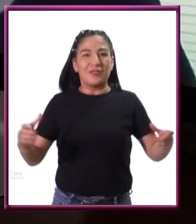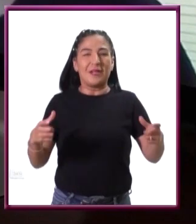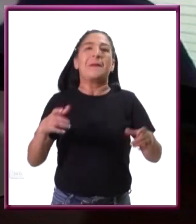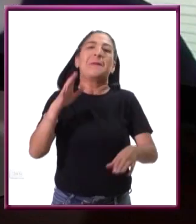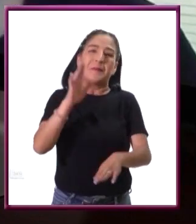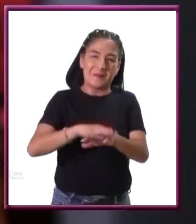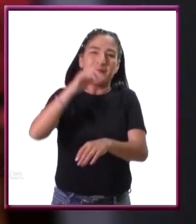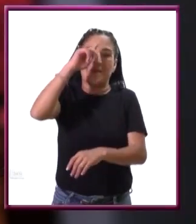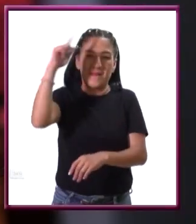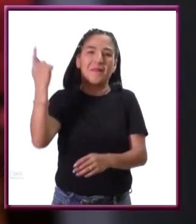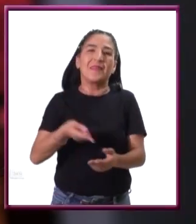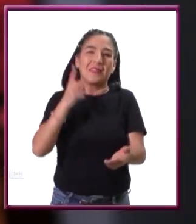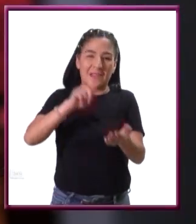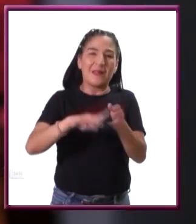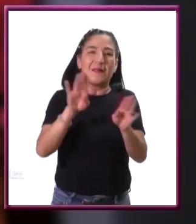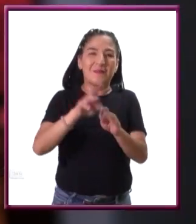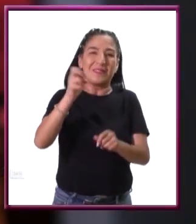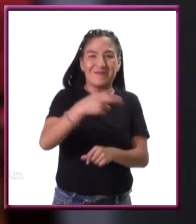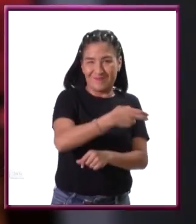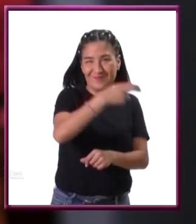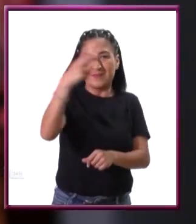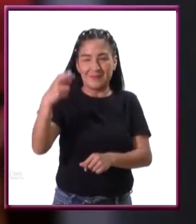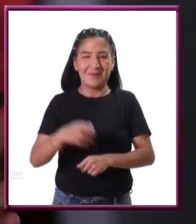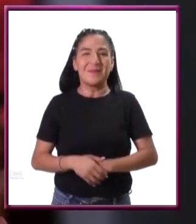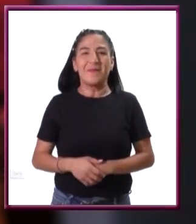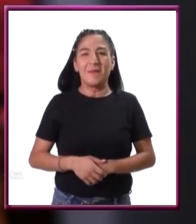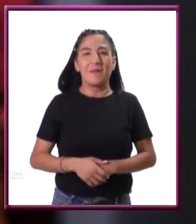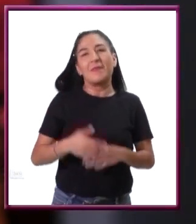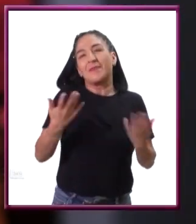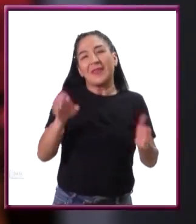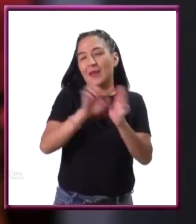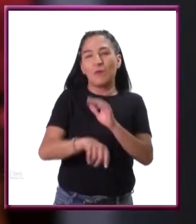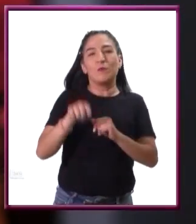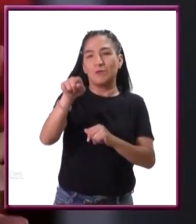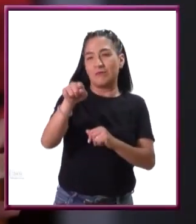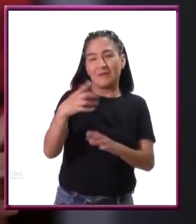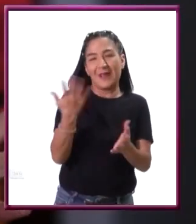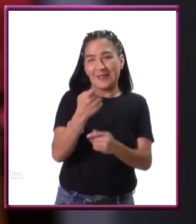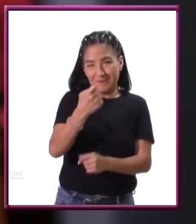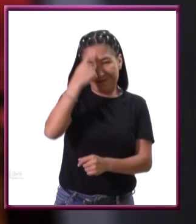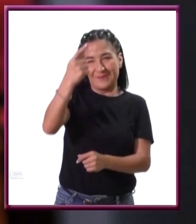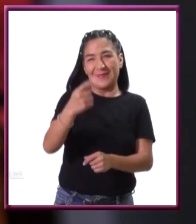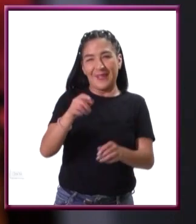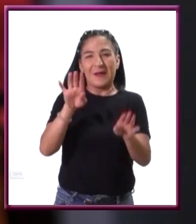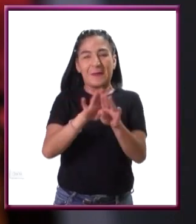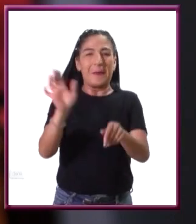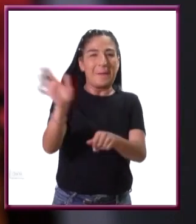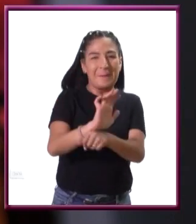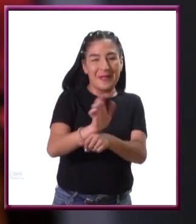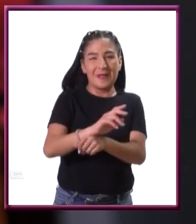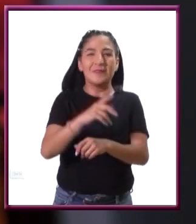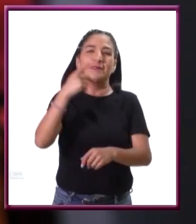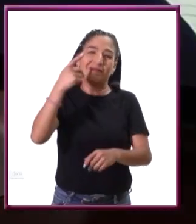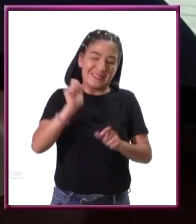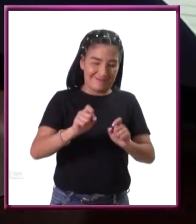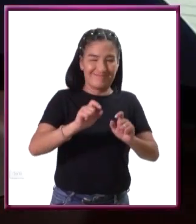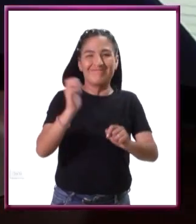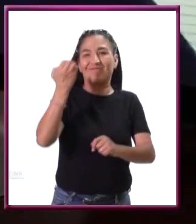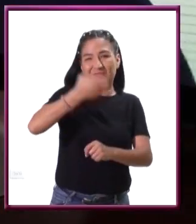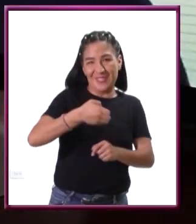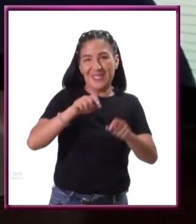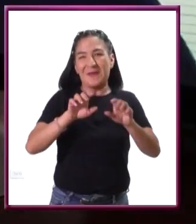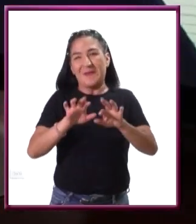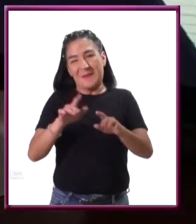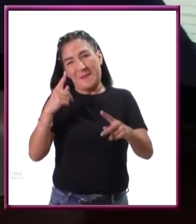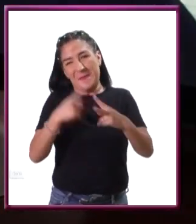invasión extraterrestre. Y si tú hicieras una película basada en una ecuación, ¿cuál elegirías? Ay,